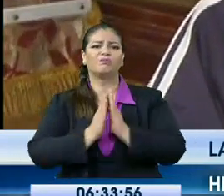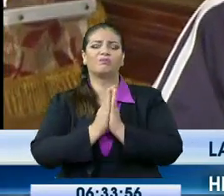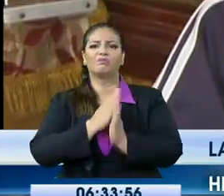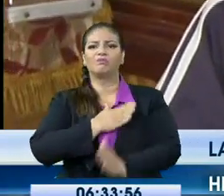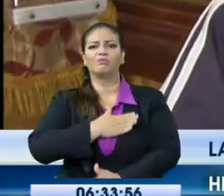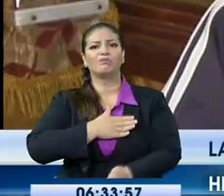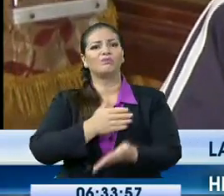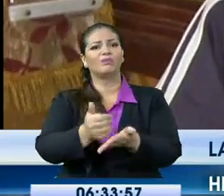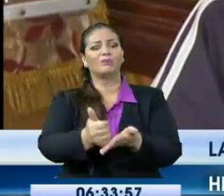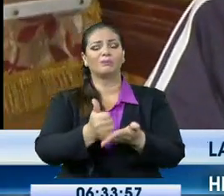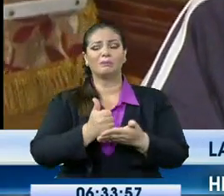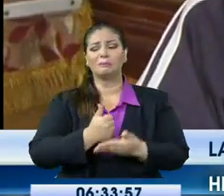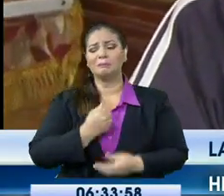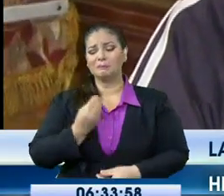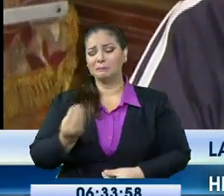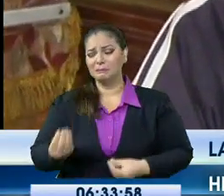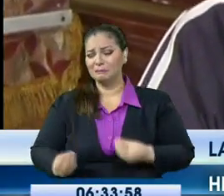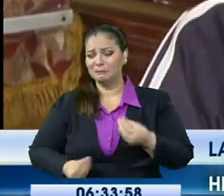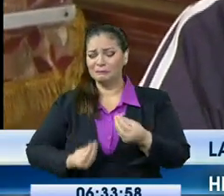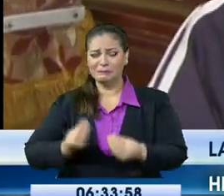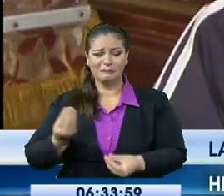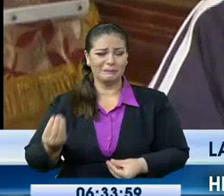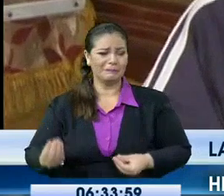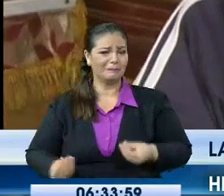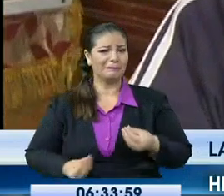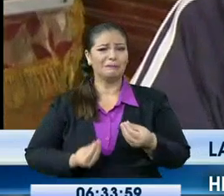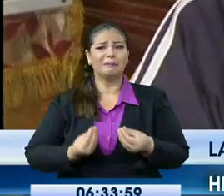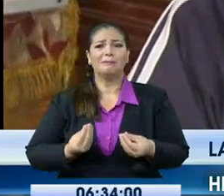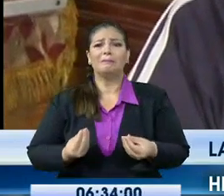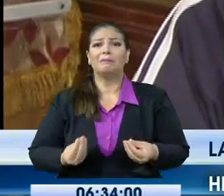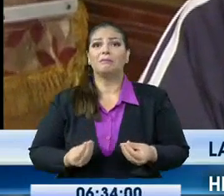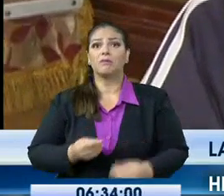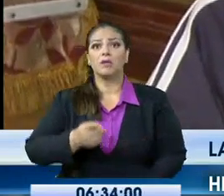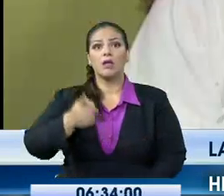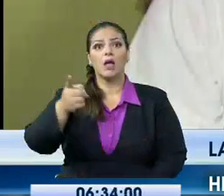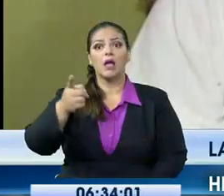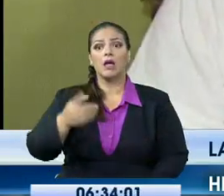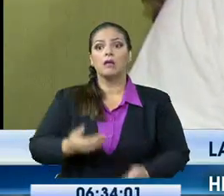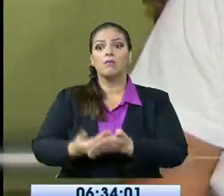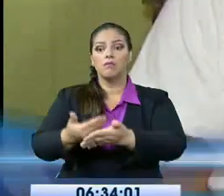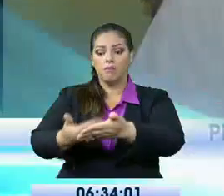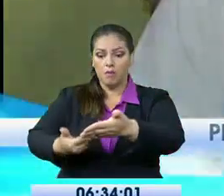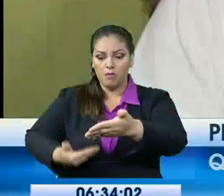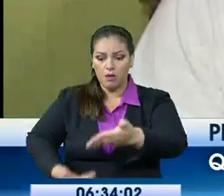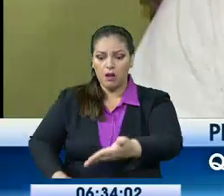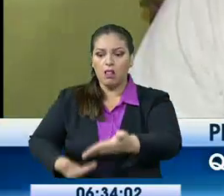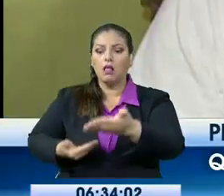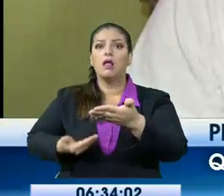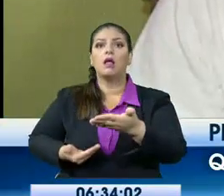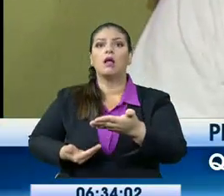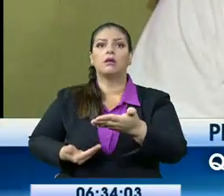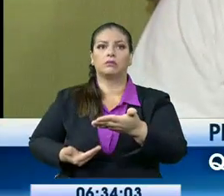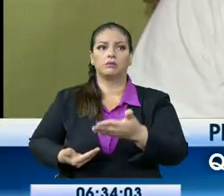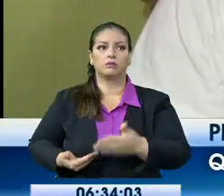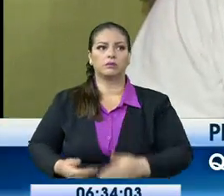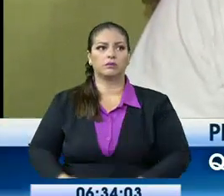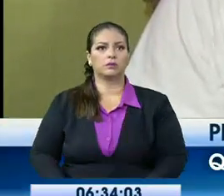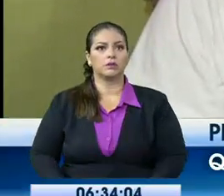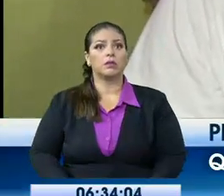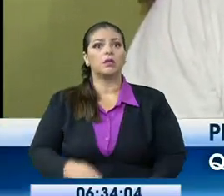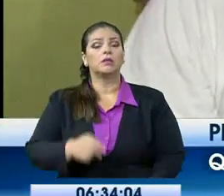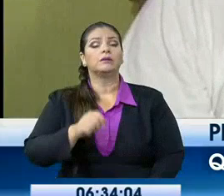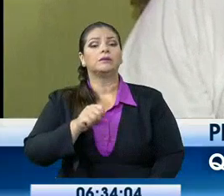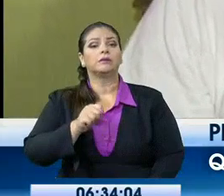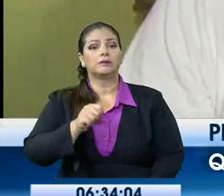¿Y qué voy a hacer si tienen en la funeraria tienen ese papel? Me cobran $600.